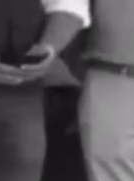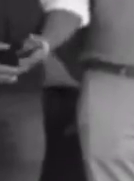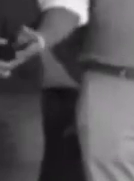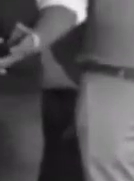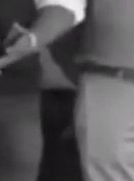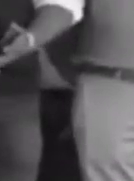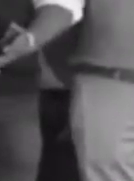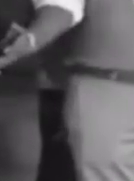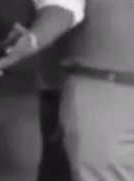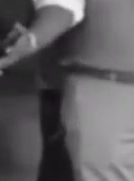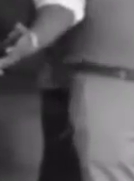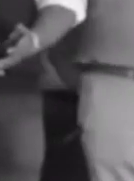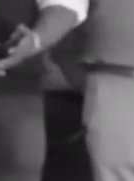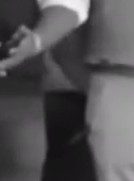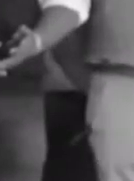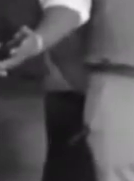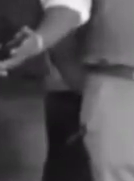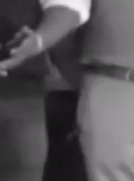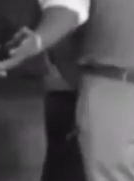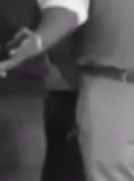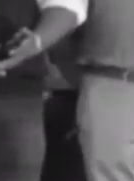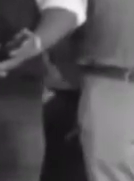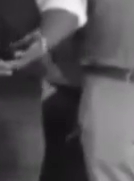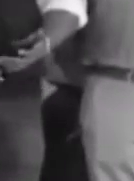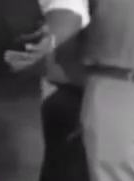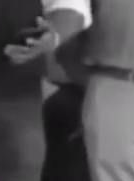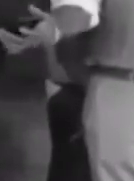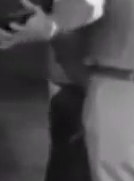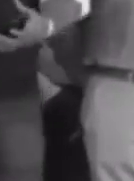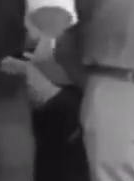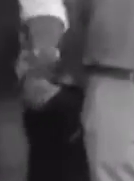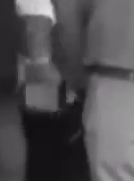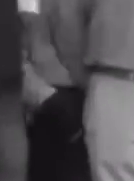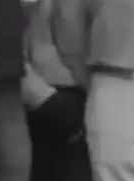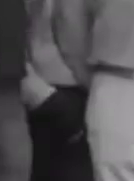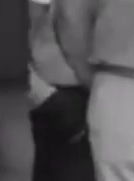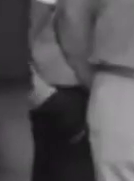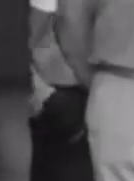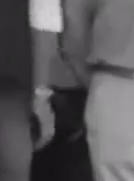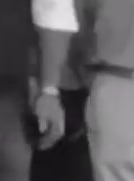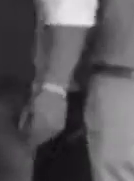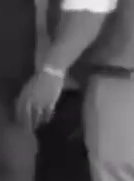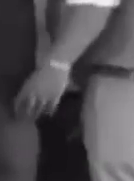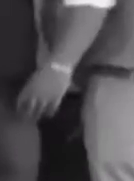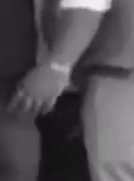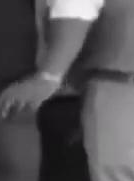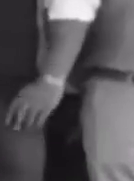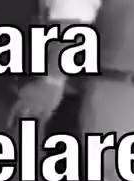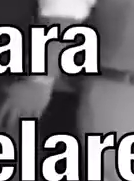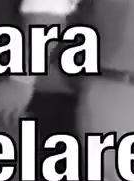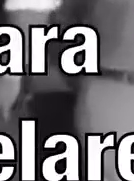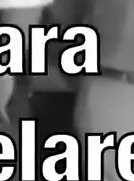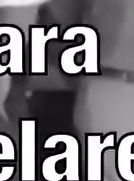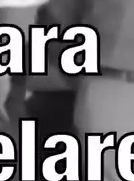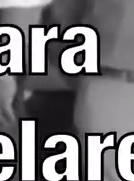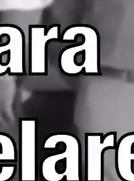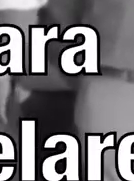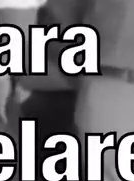el que nos va a servir para impulsar el desarrollo de México. No va a haber necesidad de aumentar